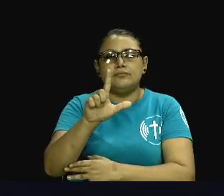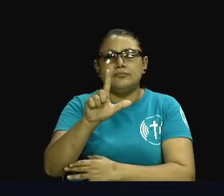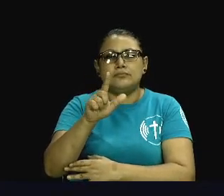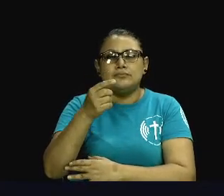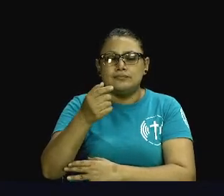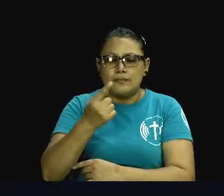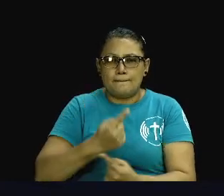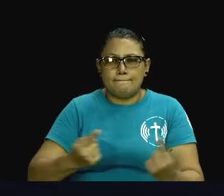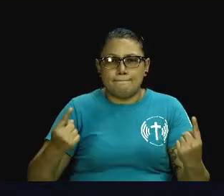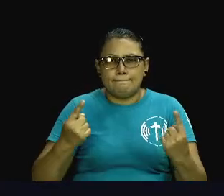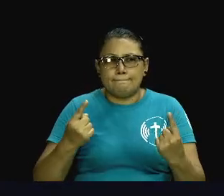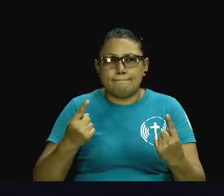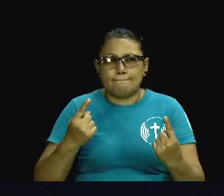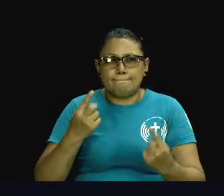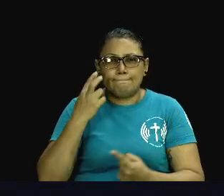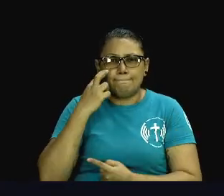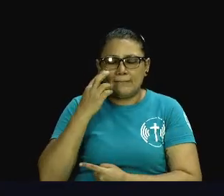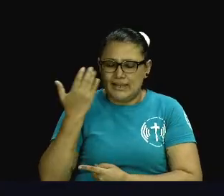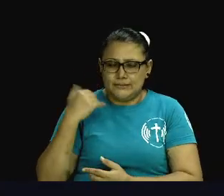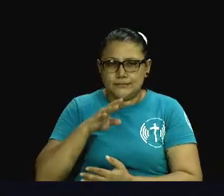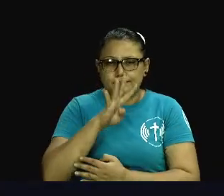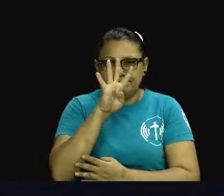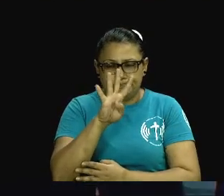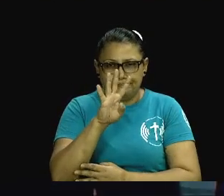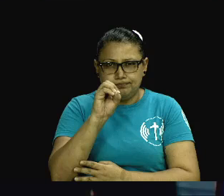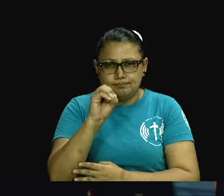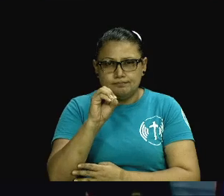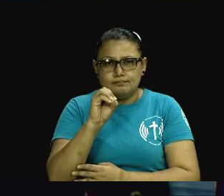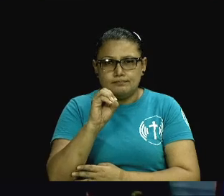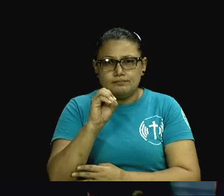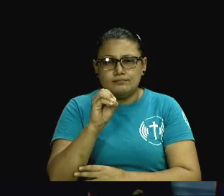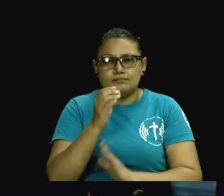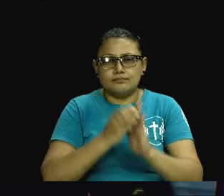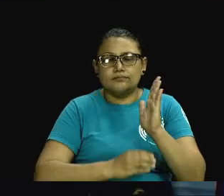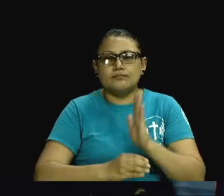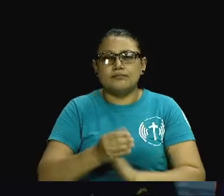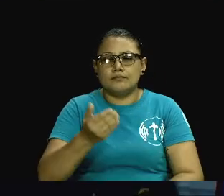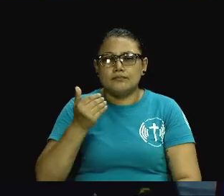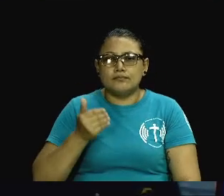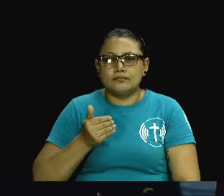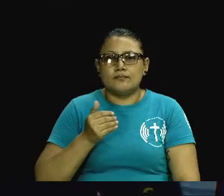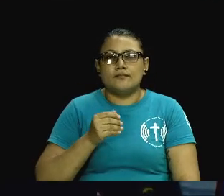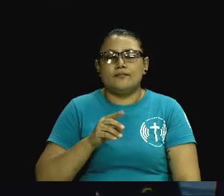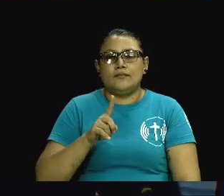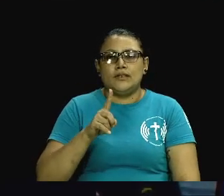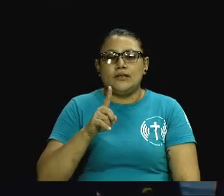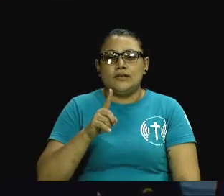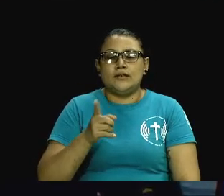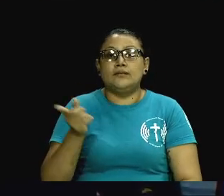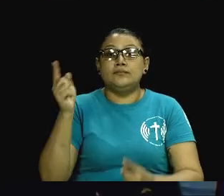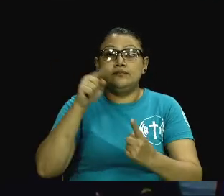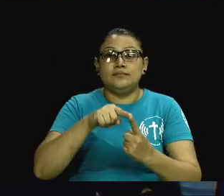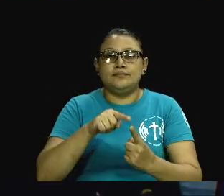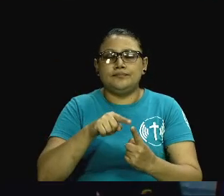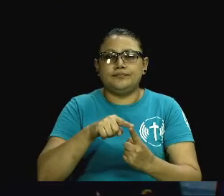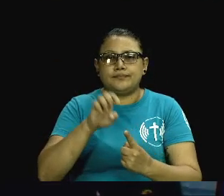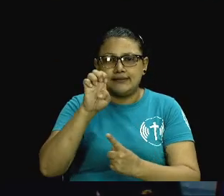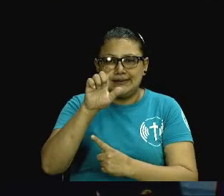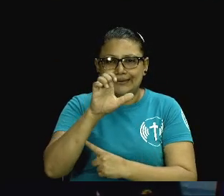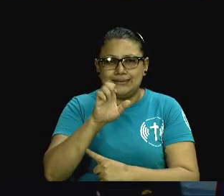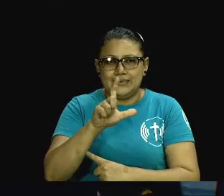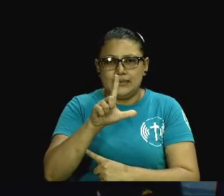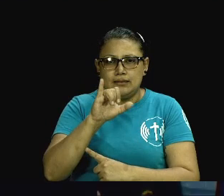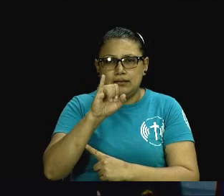usted se va antes miren el 40 del capítulo que usted tiene dice entonces él ya les dijo a que acababa de